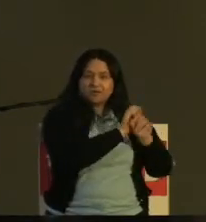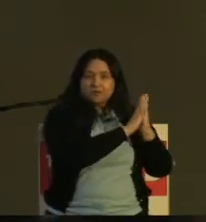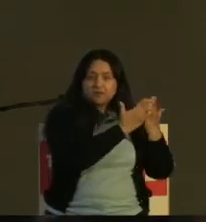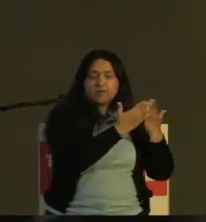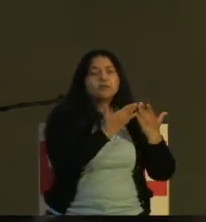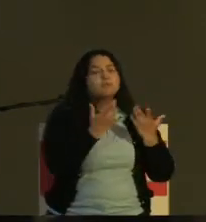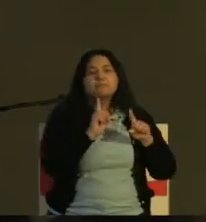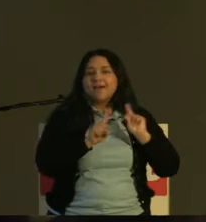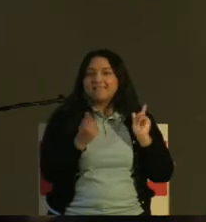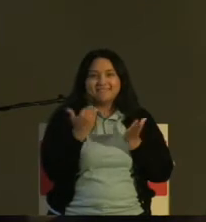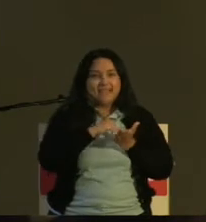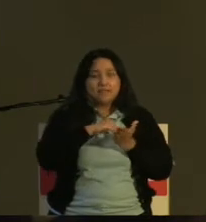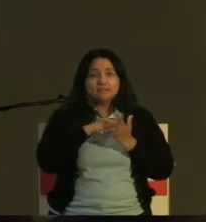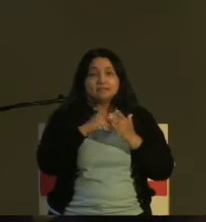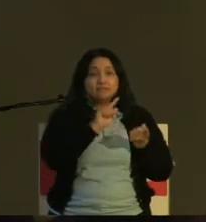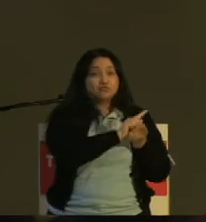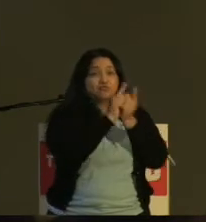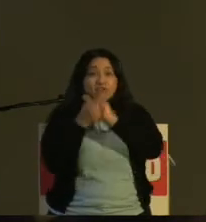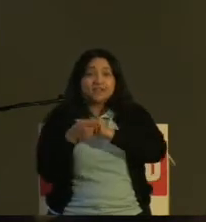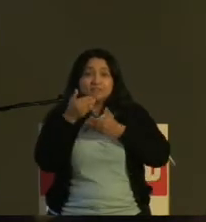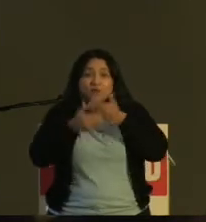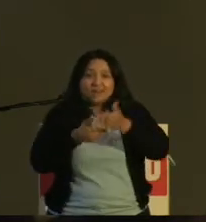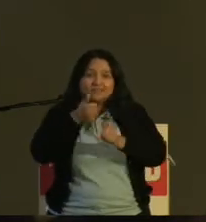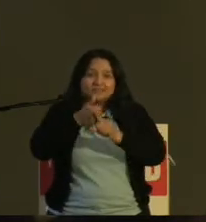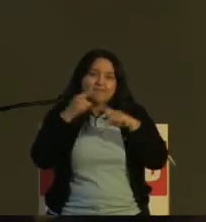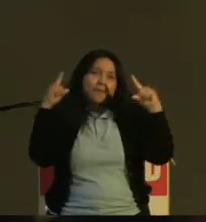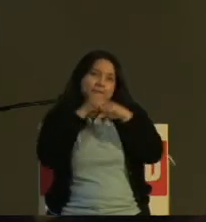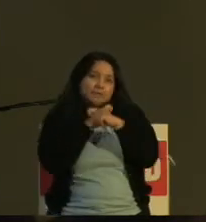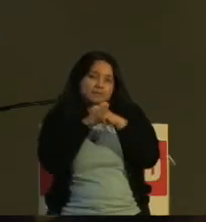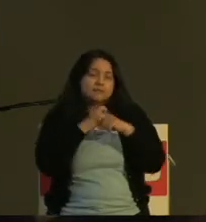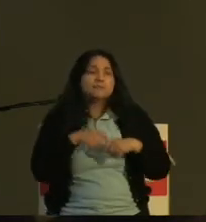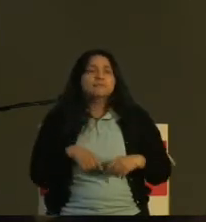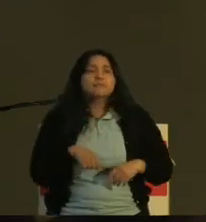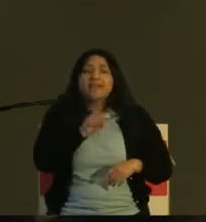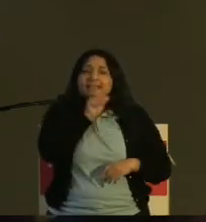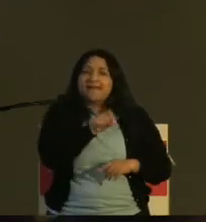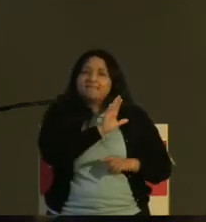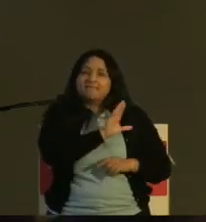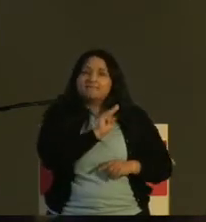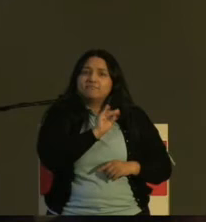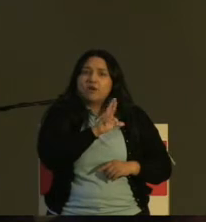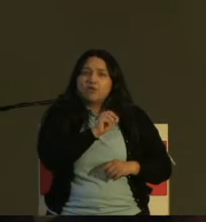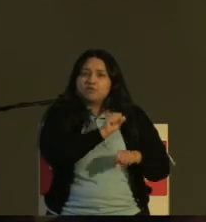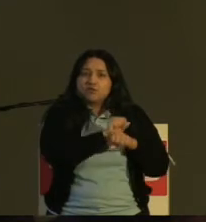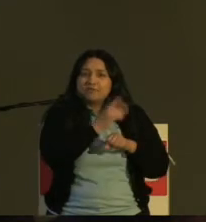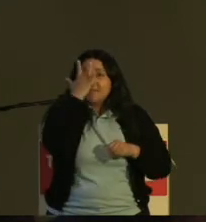complex process, and I think one of the things I love about Mario's work is that it is